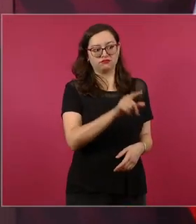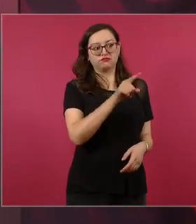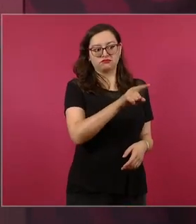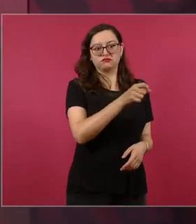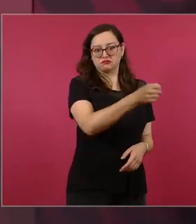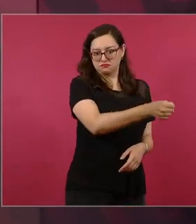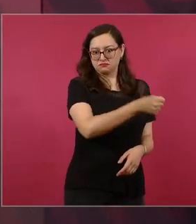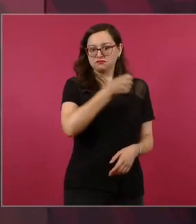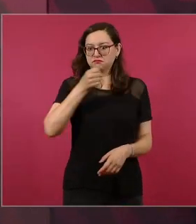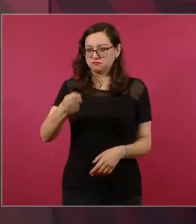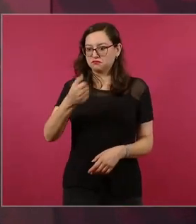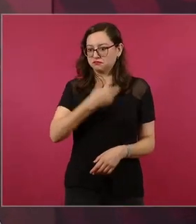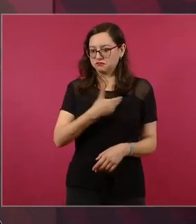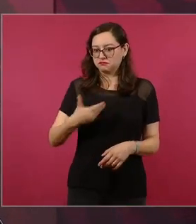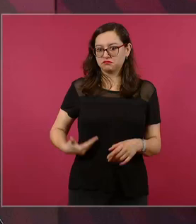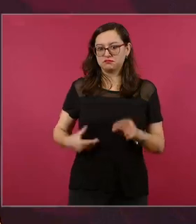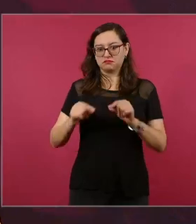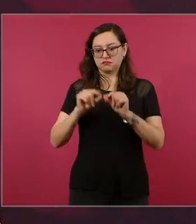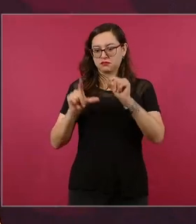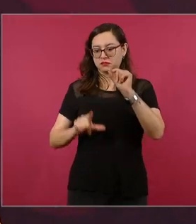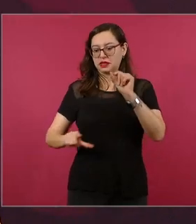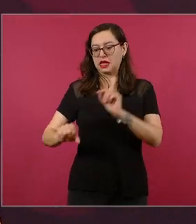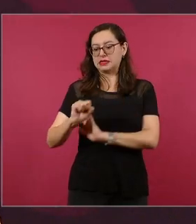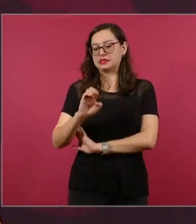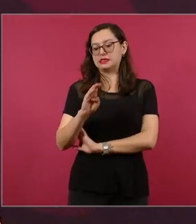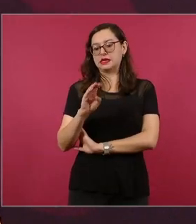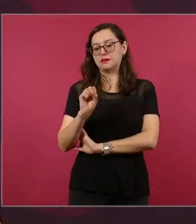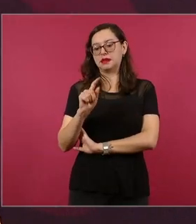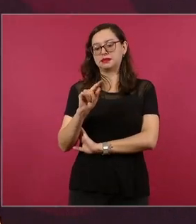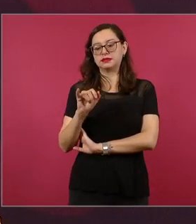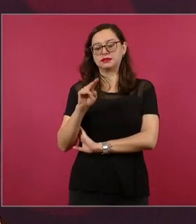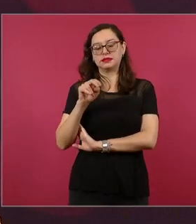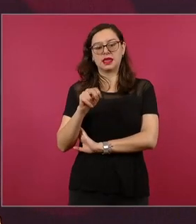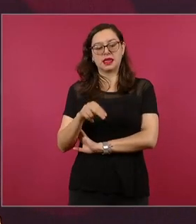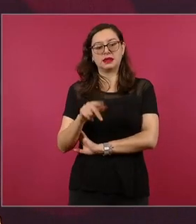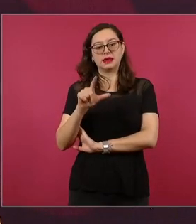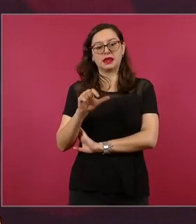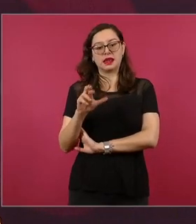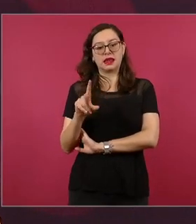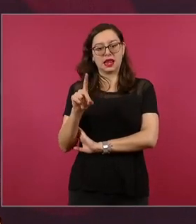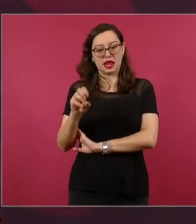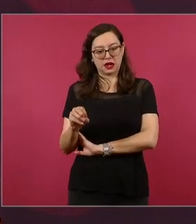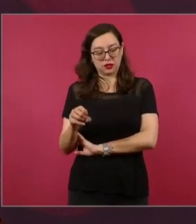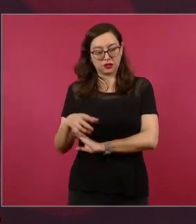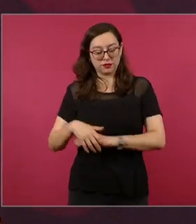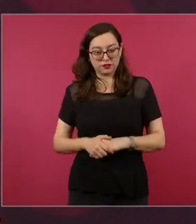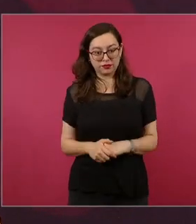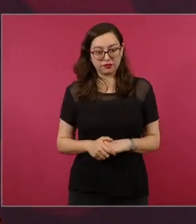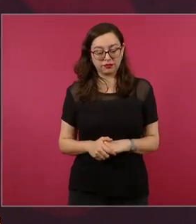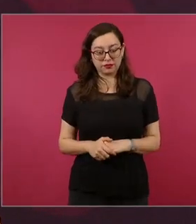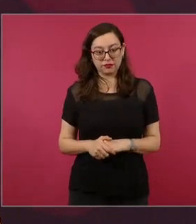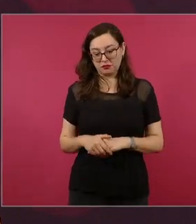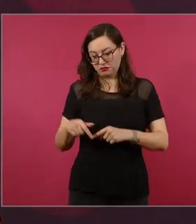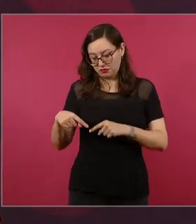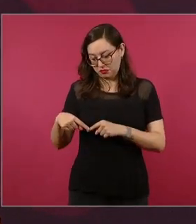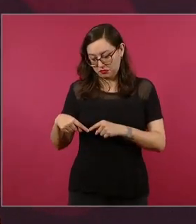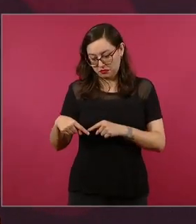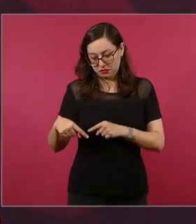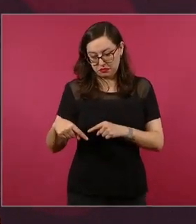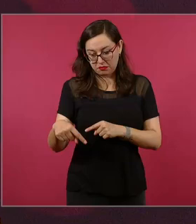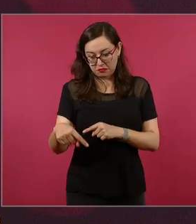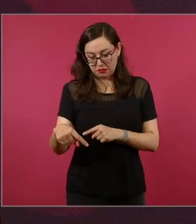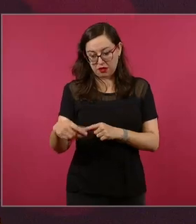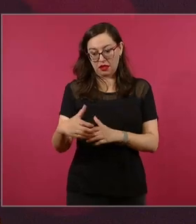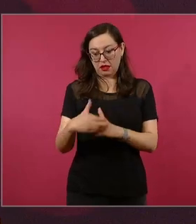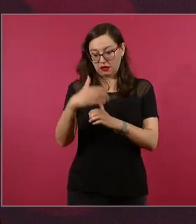Corte, Sebastián Lerdo de Tejada. Y él termina su periodo